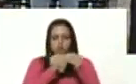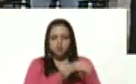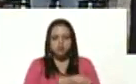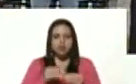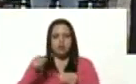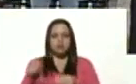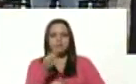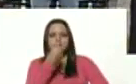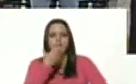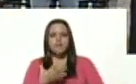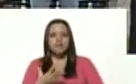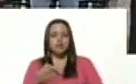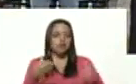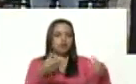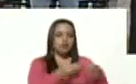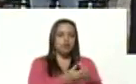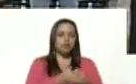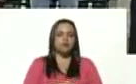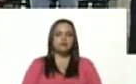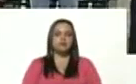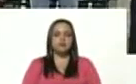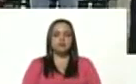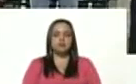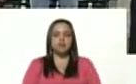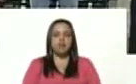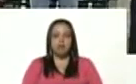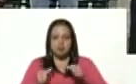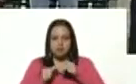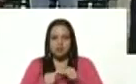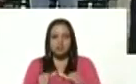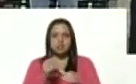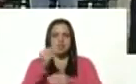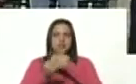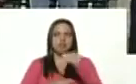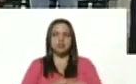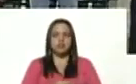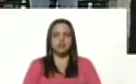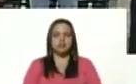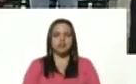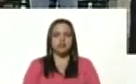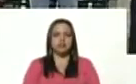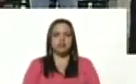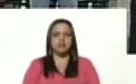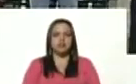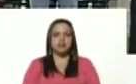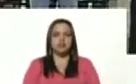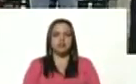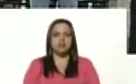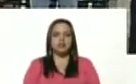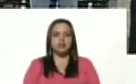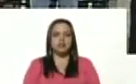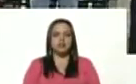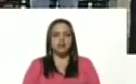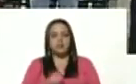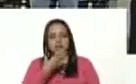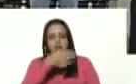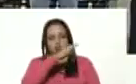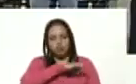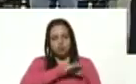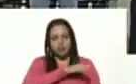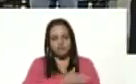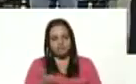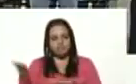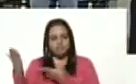estas maravillosas brigadas para seguir cumpliendo ese mandato del bienestar social. Adelante, Maruja. Buenas